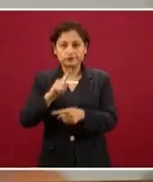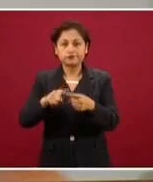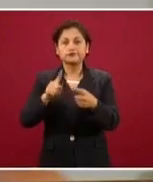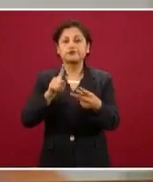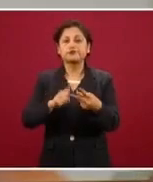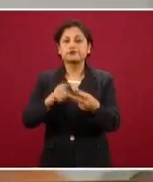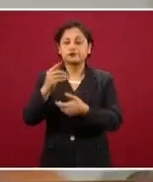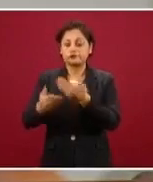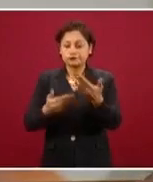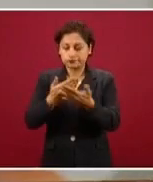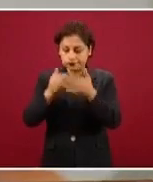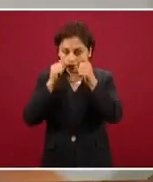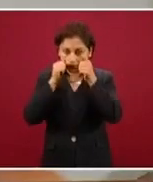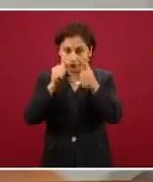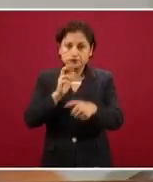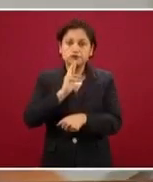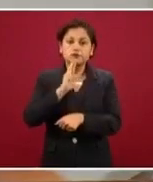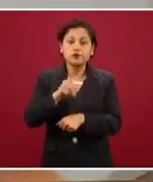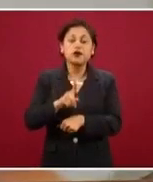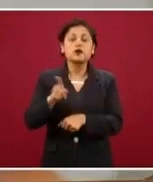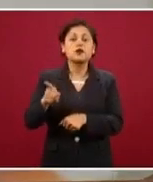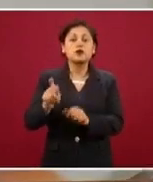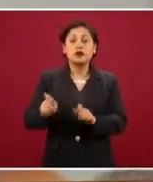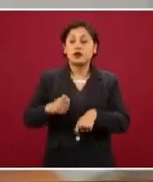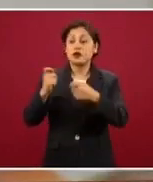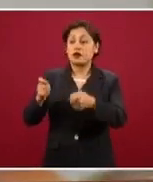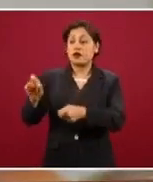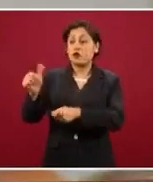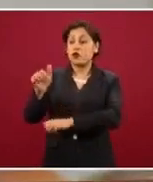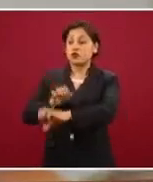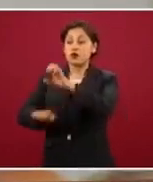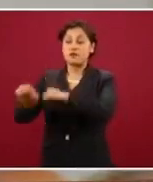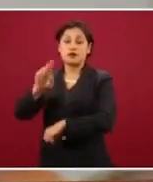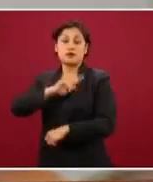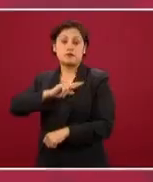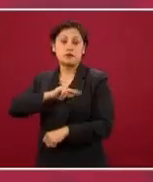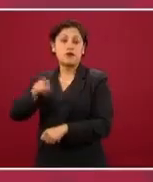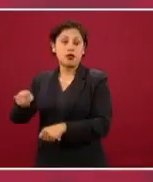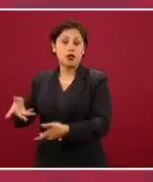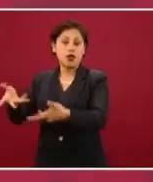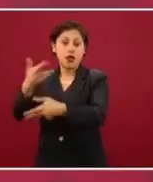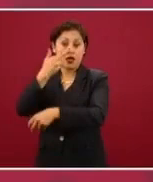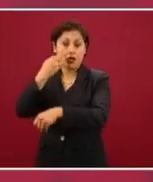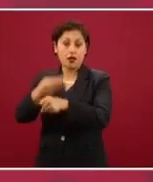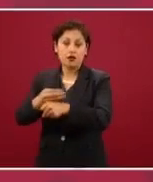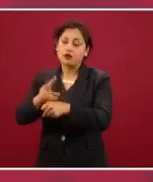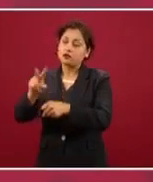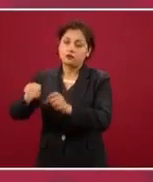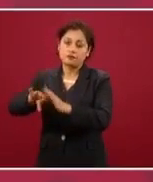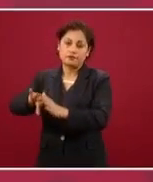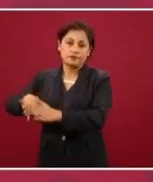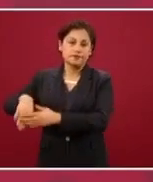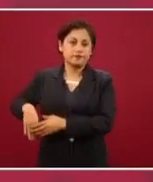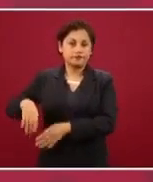haya subrogación, que no se privatice. Miren, lo que pasa es